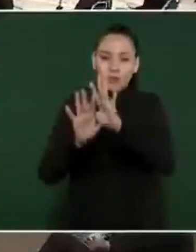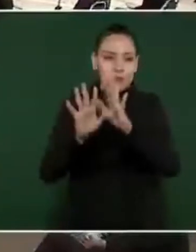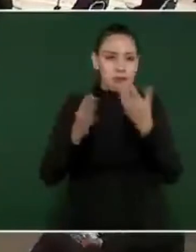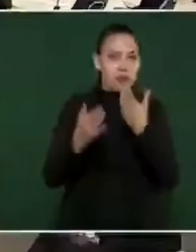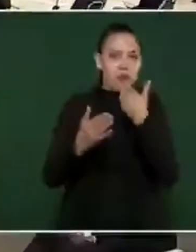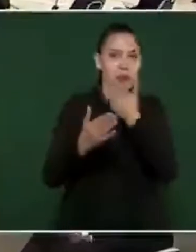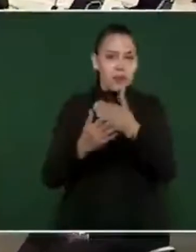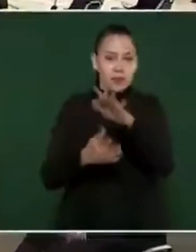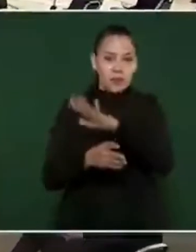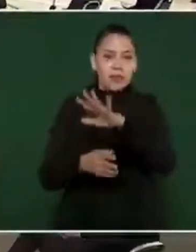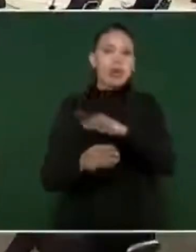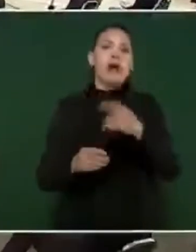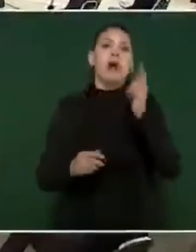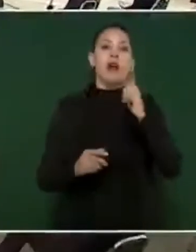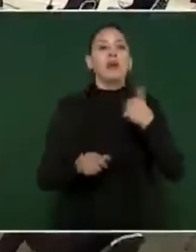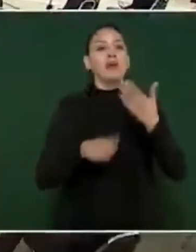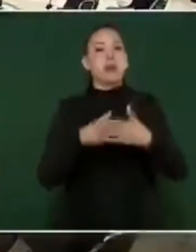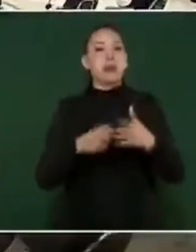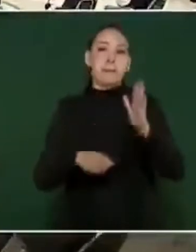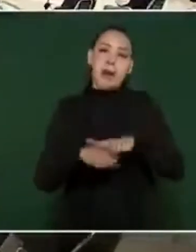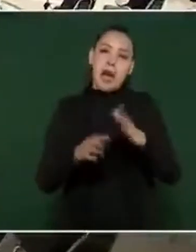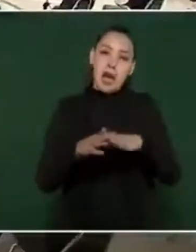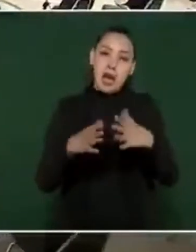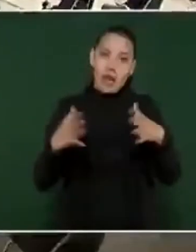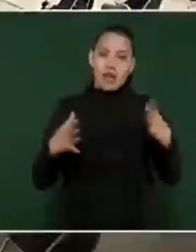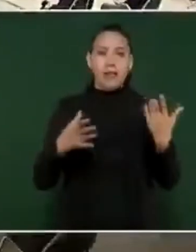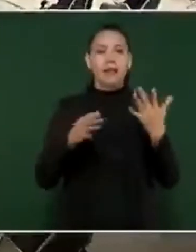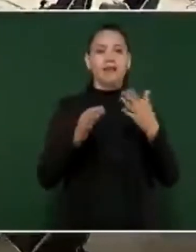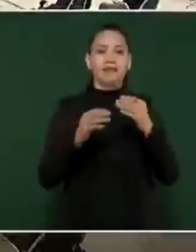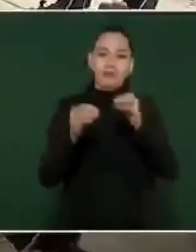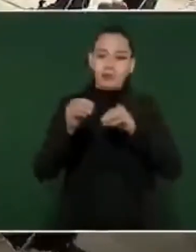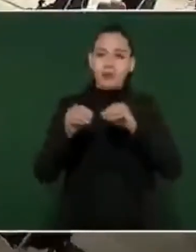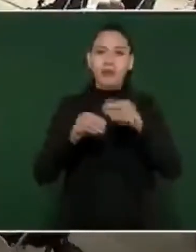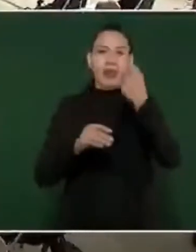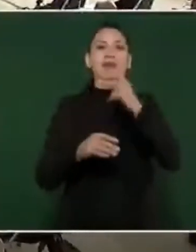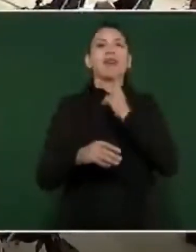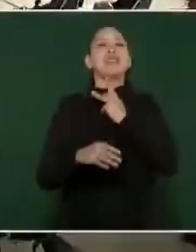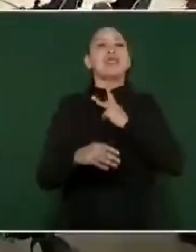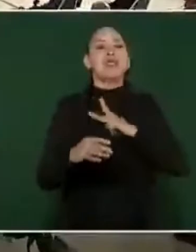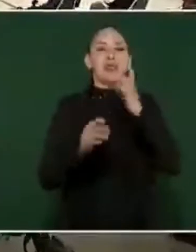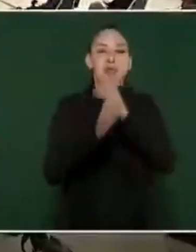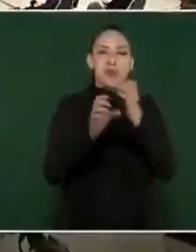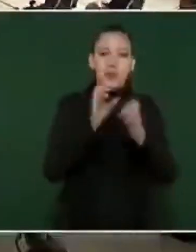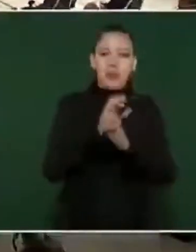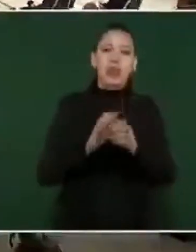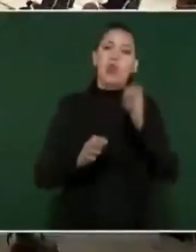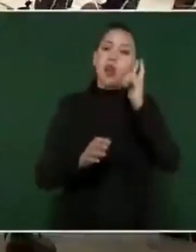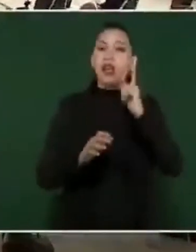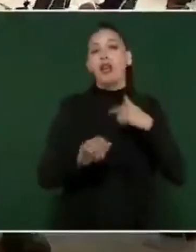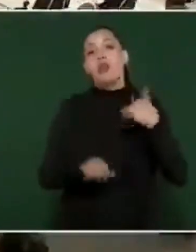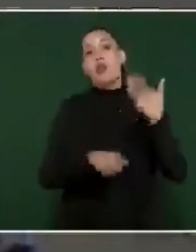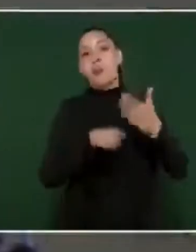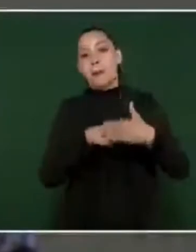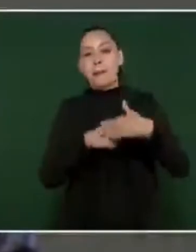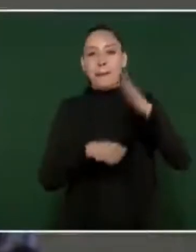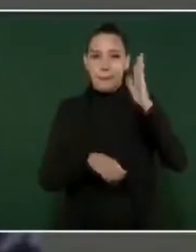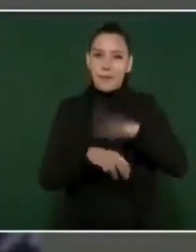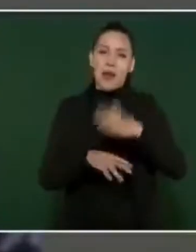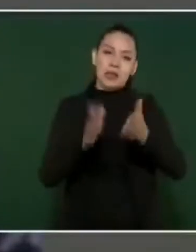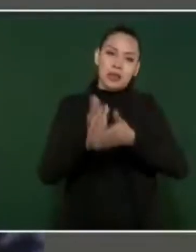de Dos Bocas, ya está integrándose, va a empezar a periodo de